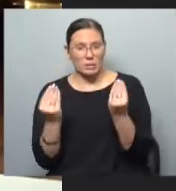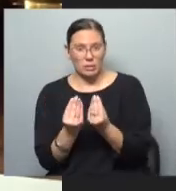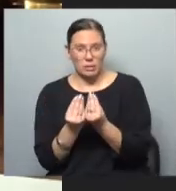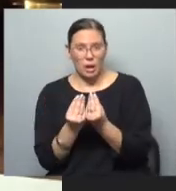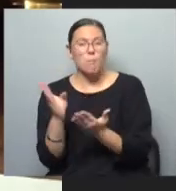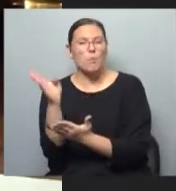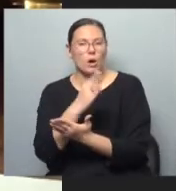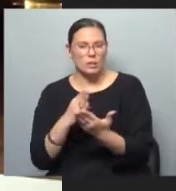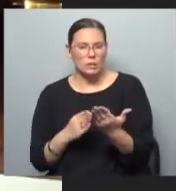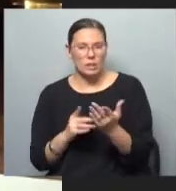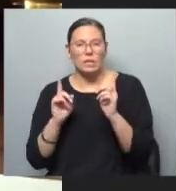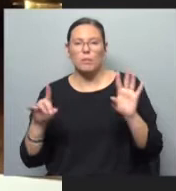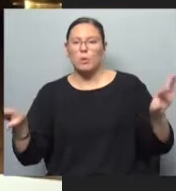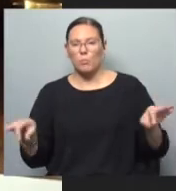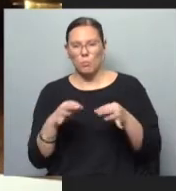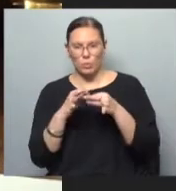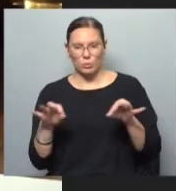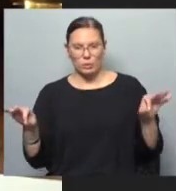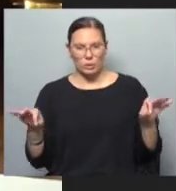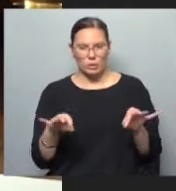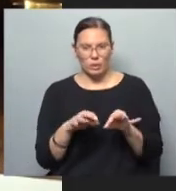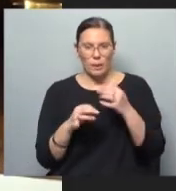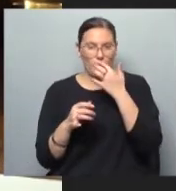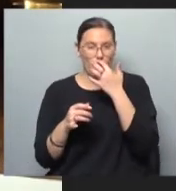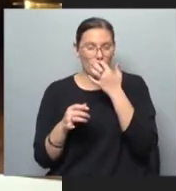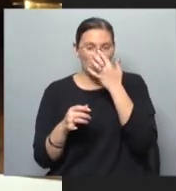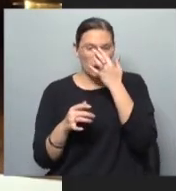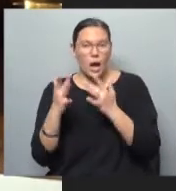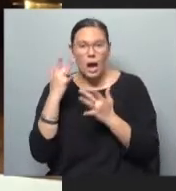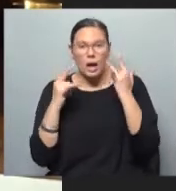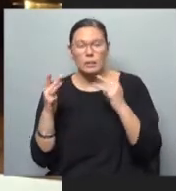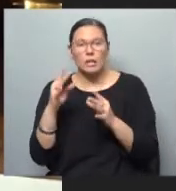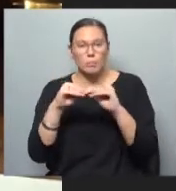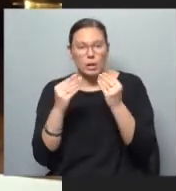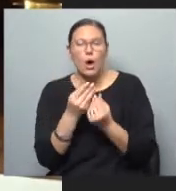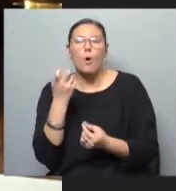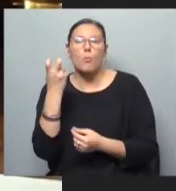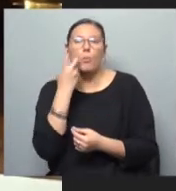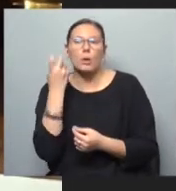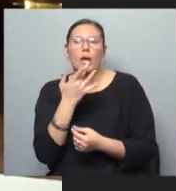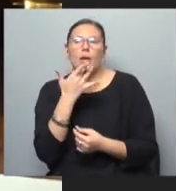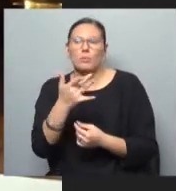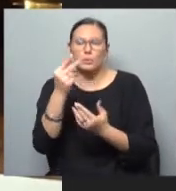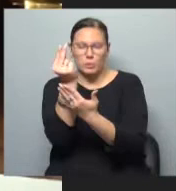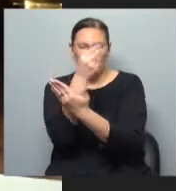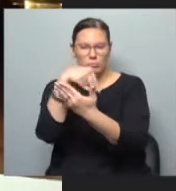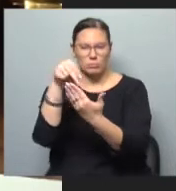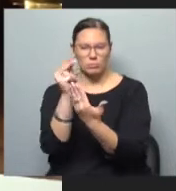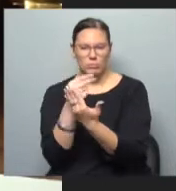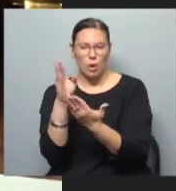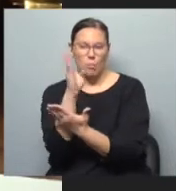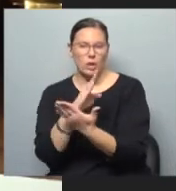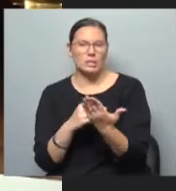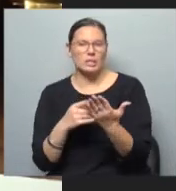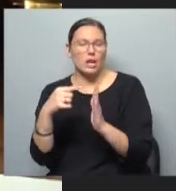la poesía y también la música. Las artes plásticas por el lado de la búsqueda de la belleza en los trazos, ¿no? La poesía por los